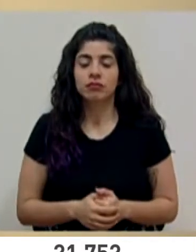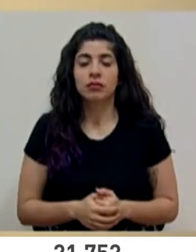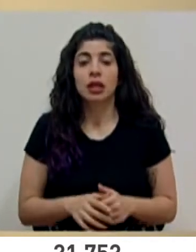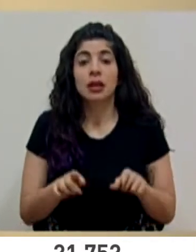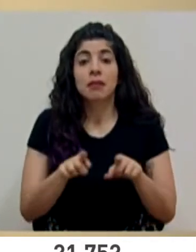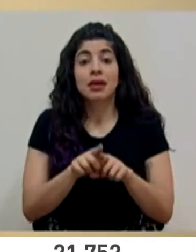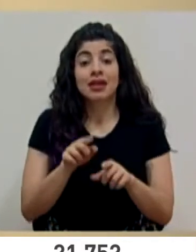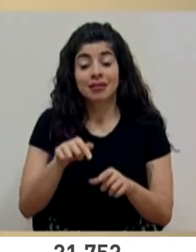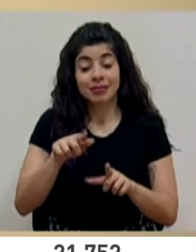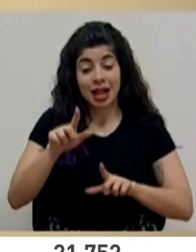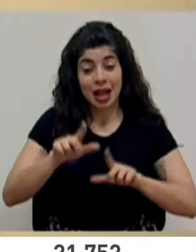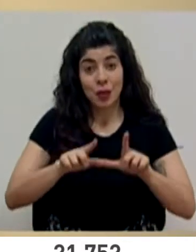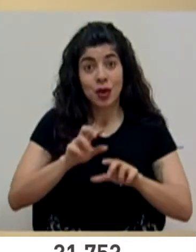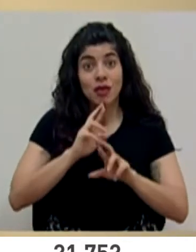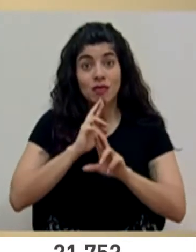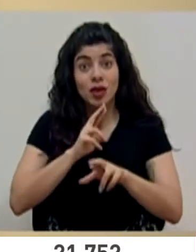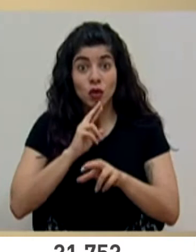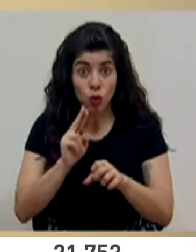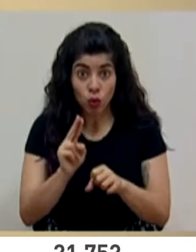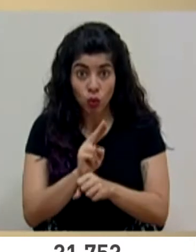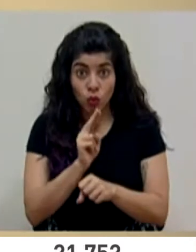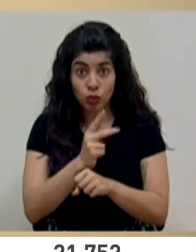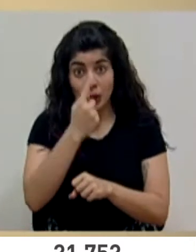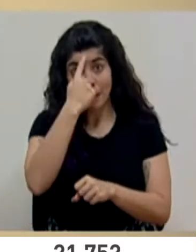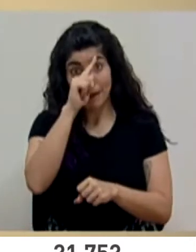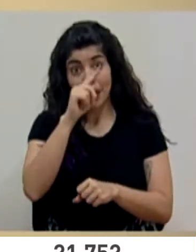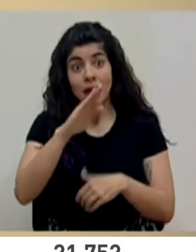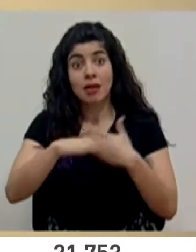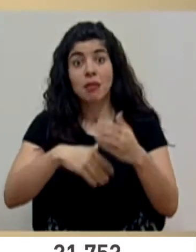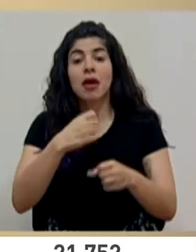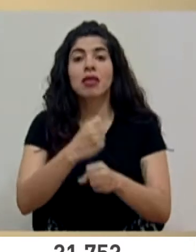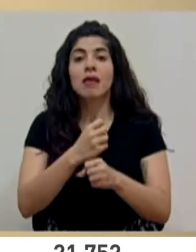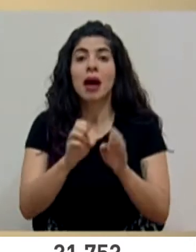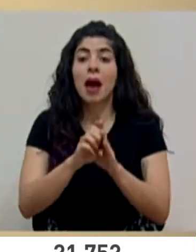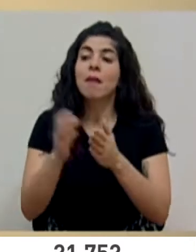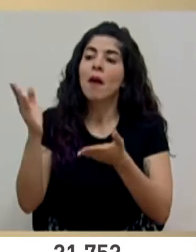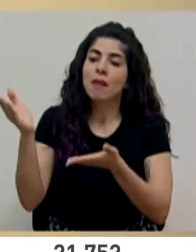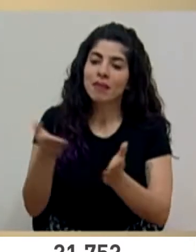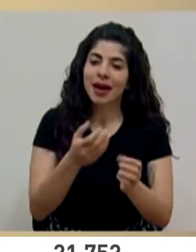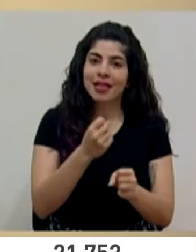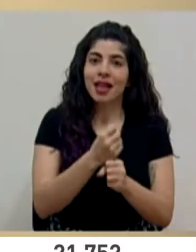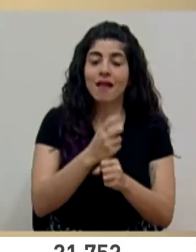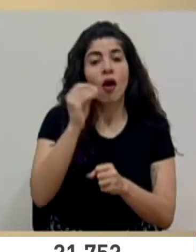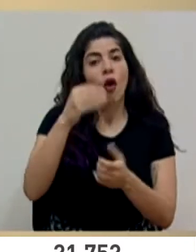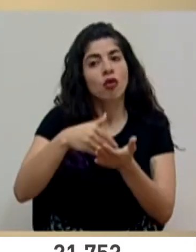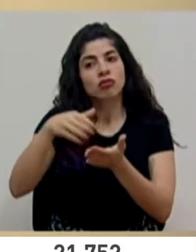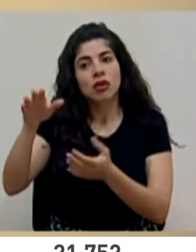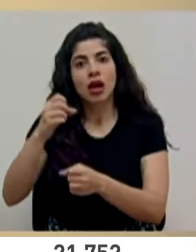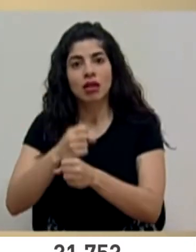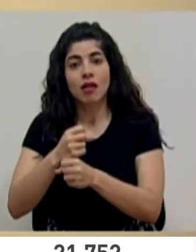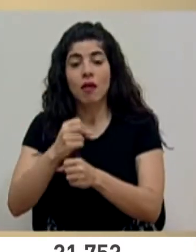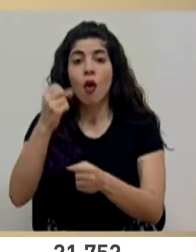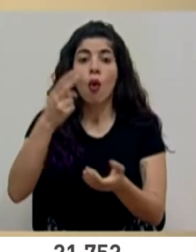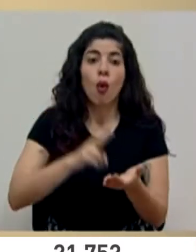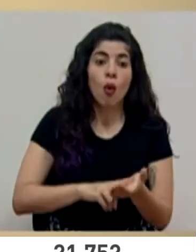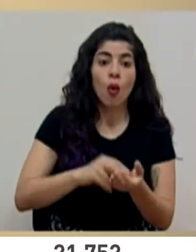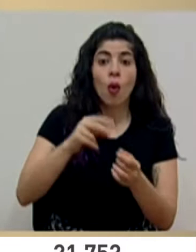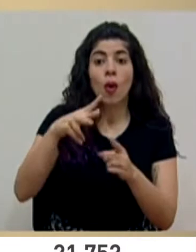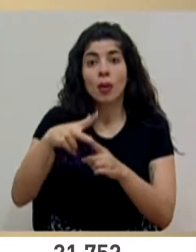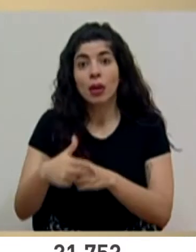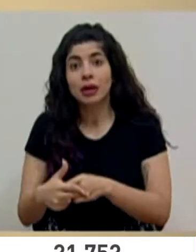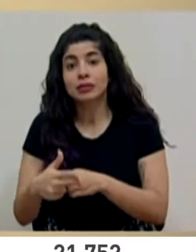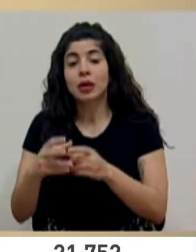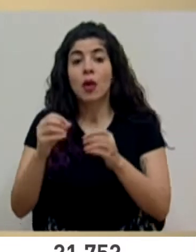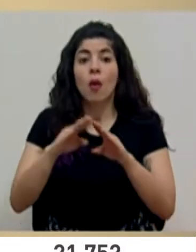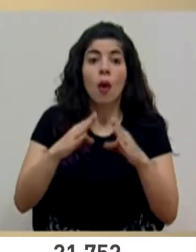Además, los resultados de estas pruebas no deben ser utilizados para definir acciones laborales como ingreso, reingreso, salida, contrataciones, despidos,